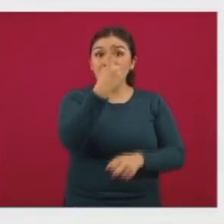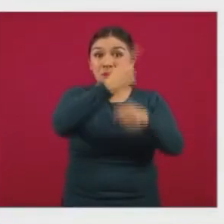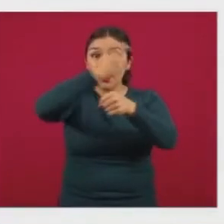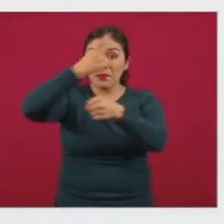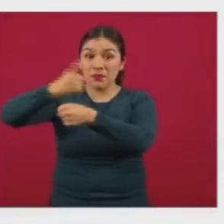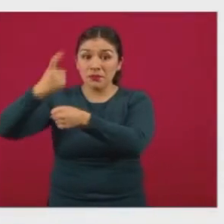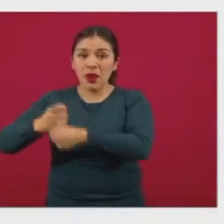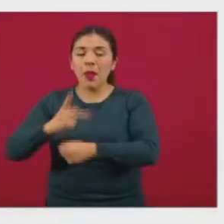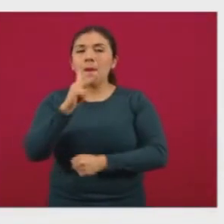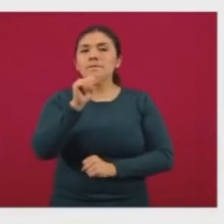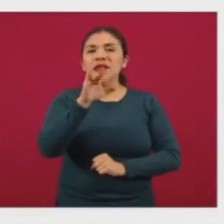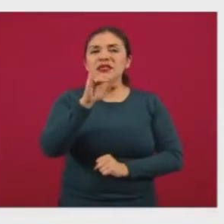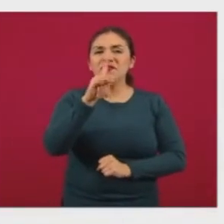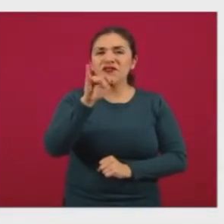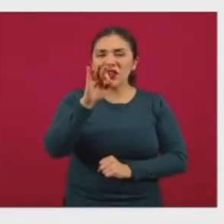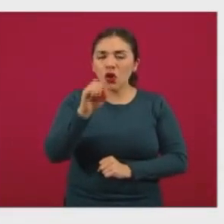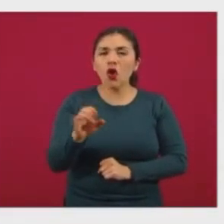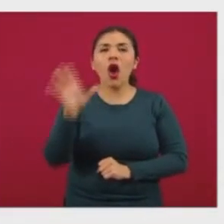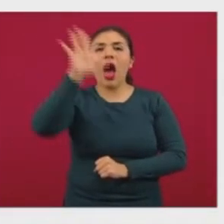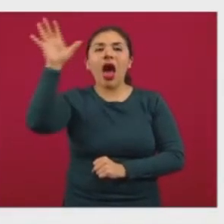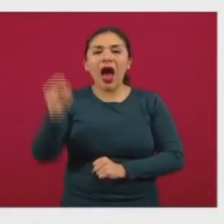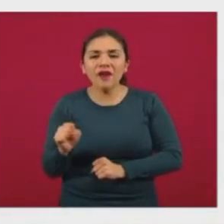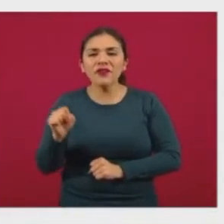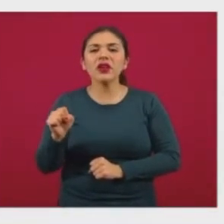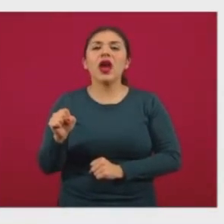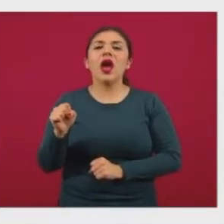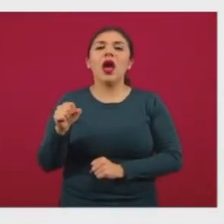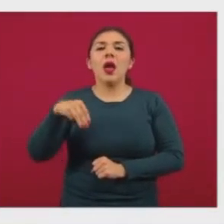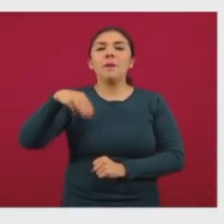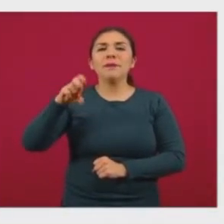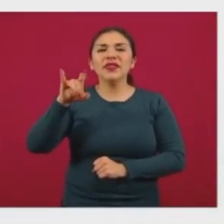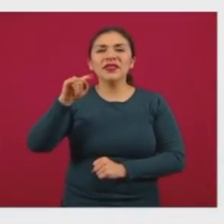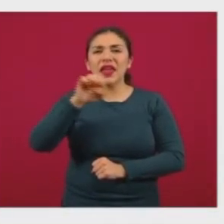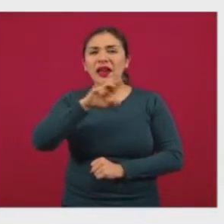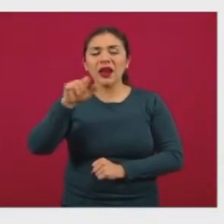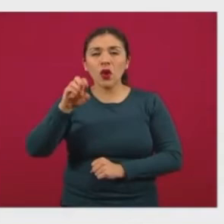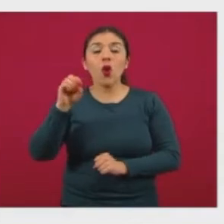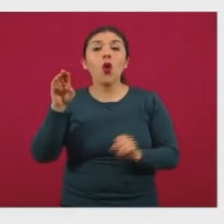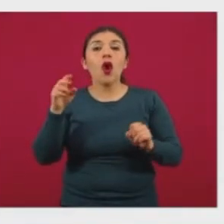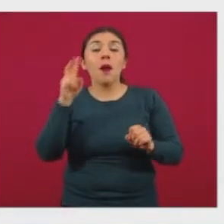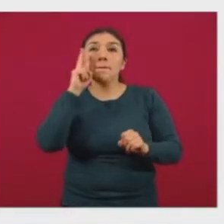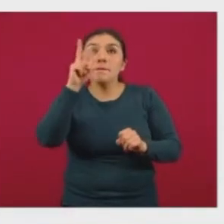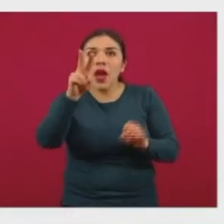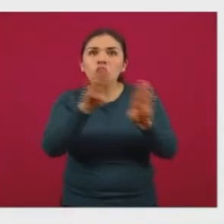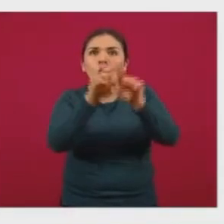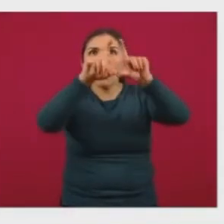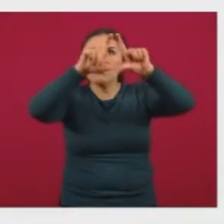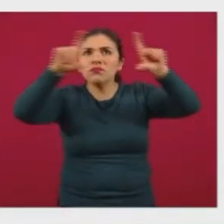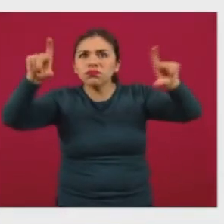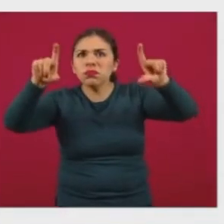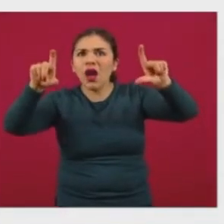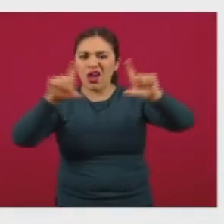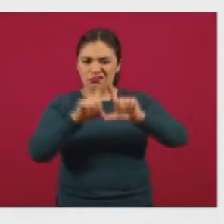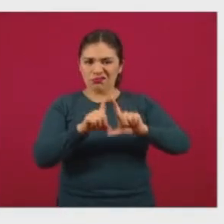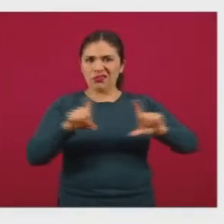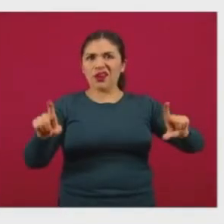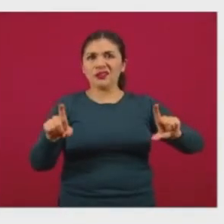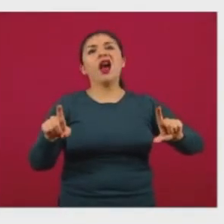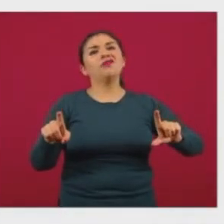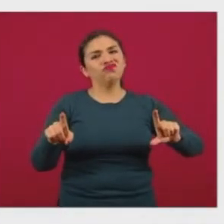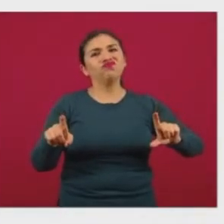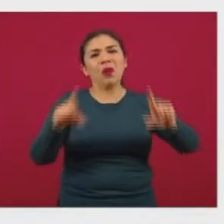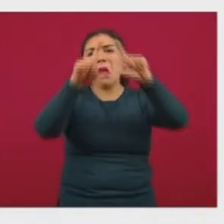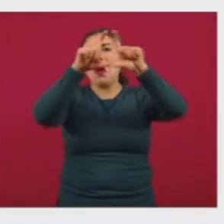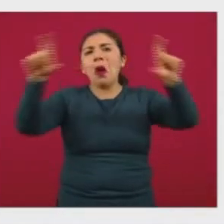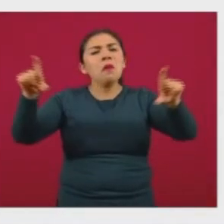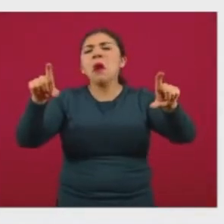Pacífico Occidental, África y Mediterráneo Oriental, al menos en comparación a las siguientes 3, no mostraban